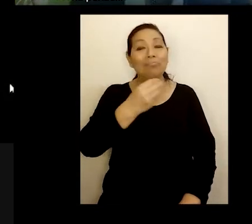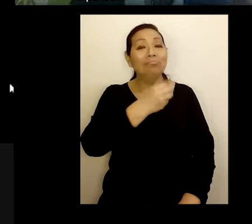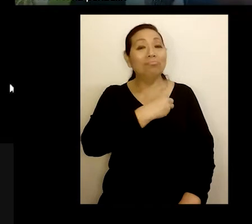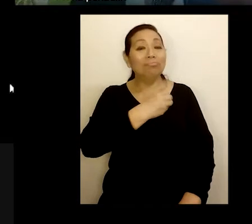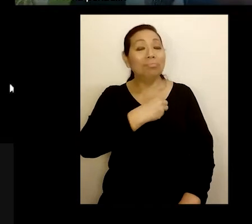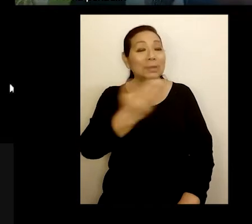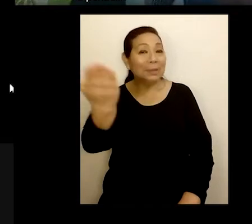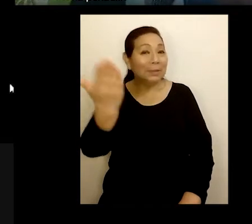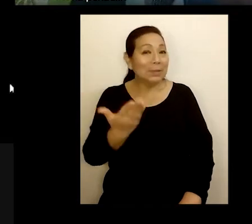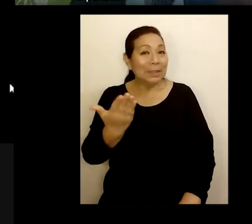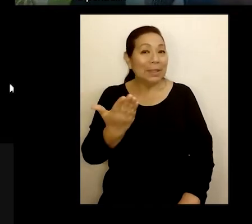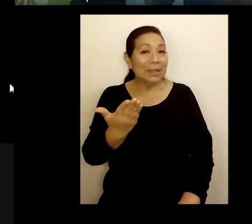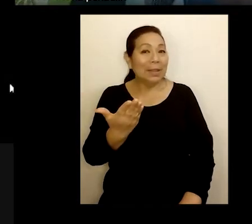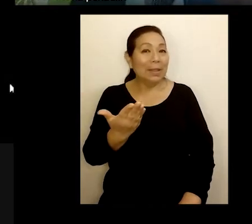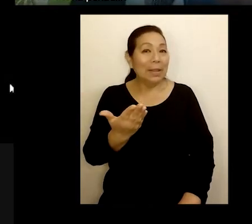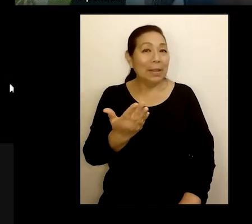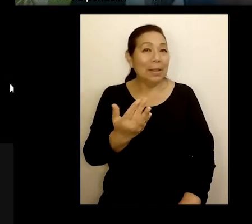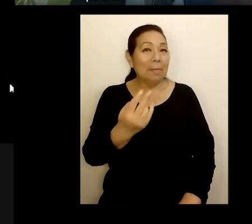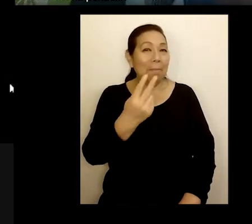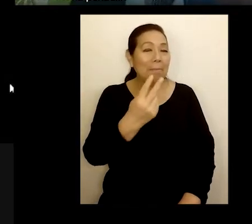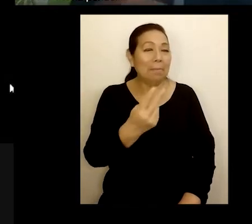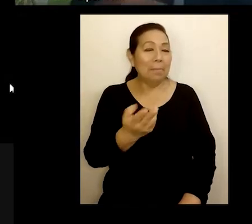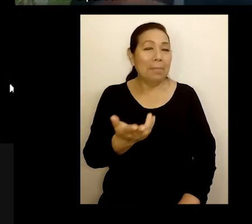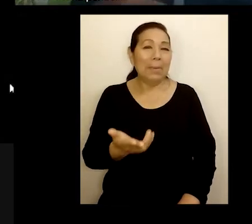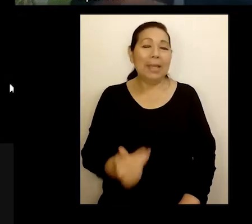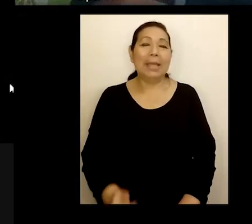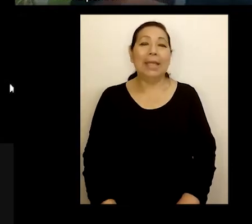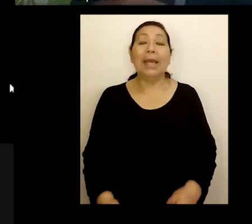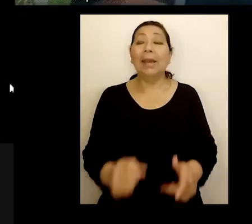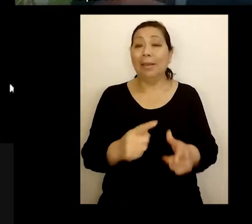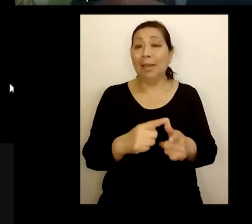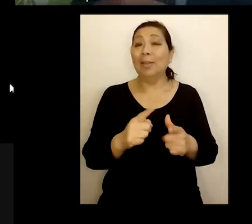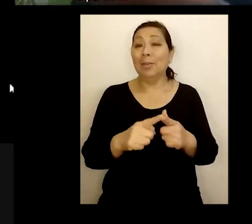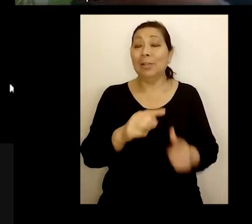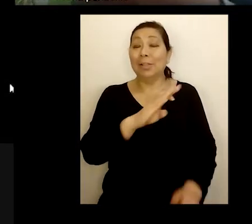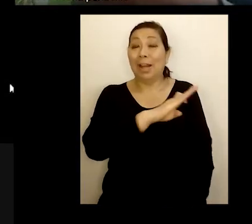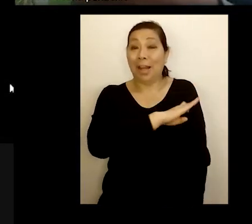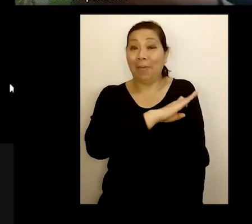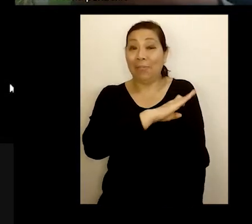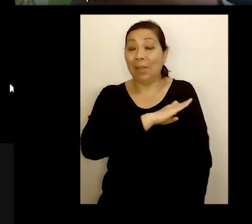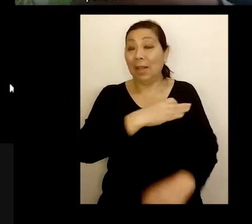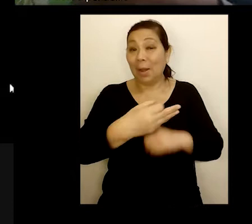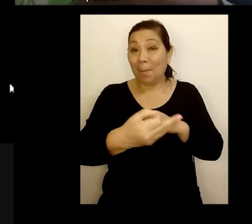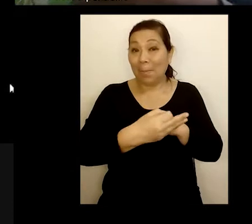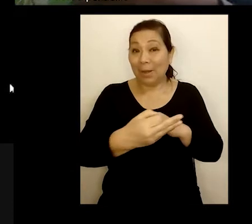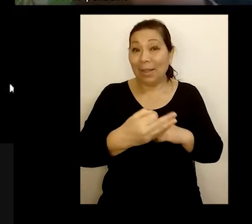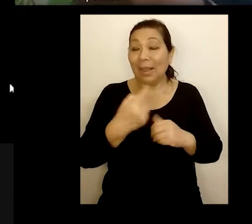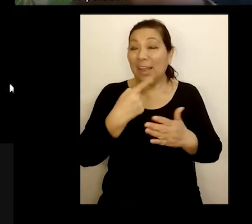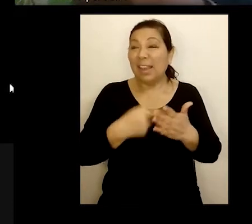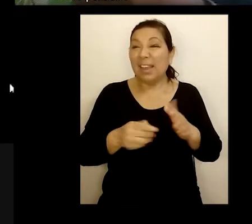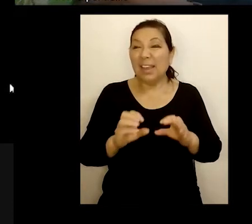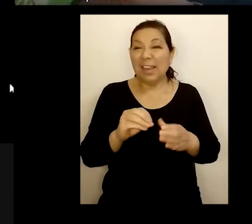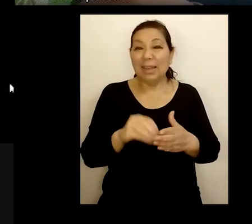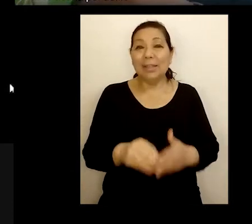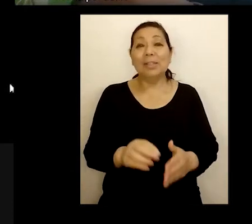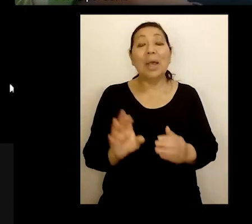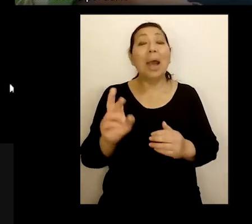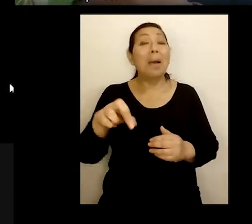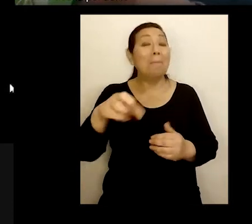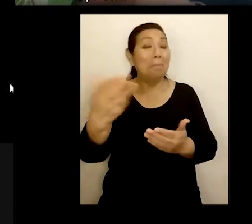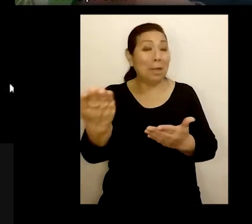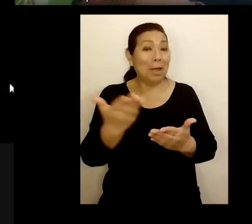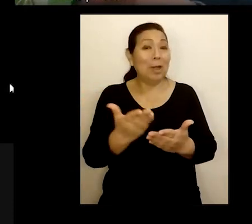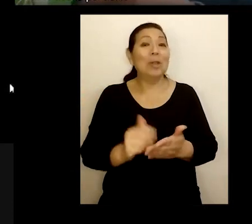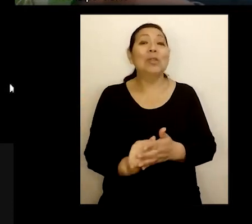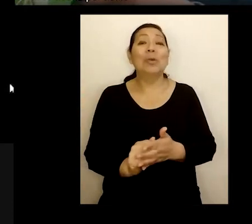comparecencia restringida en contra del beneficiario. Entonces, la Fiscalía Provincial lo que hizo fue interponer recursos de apelación,